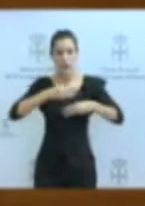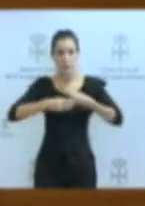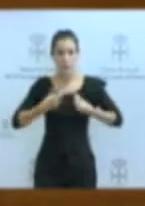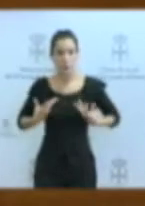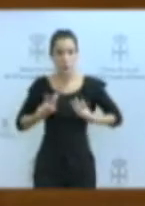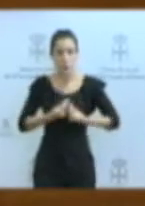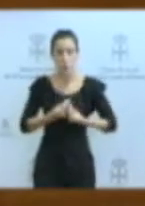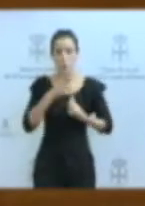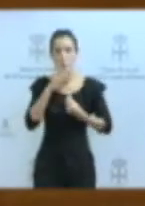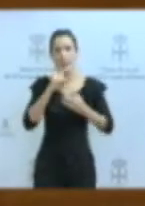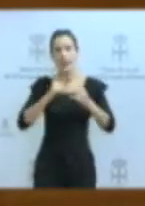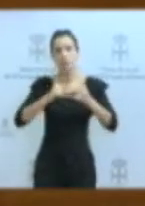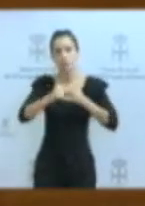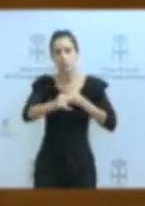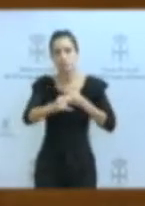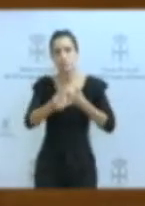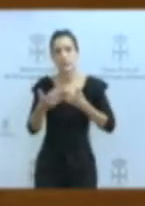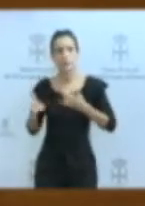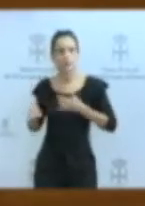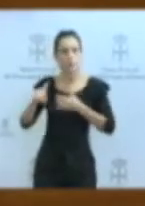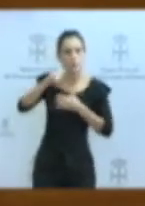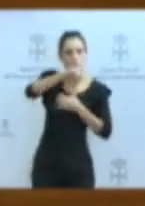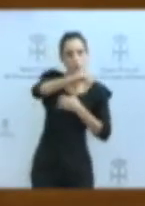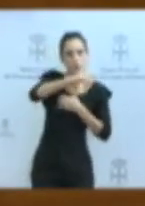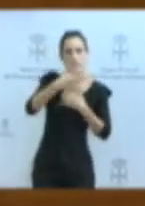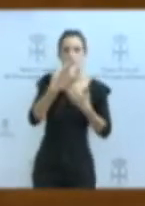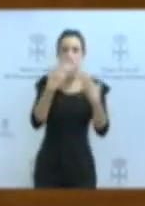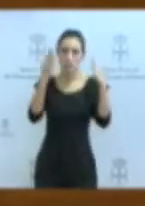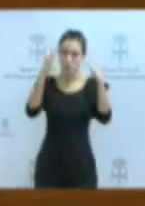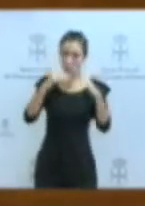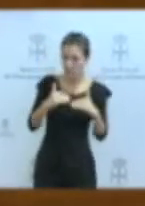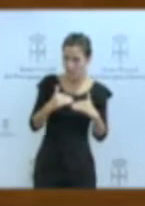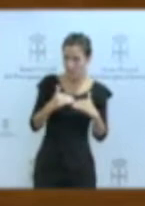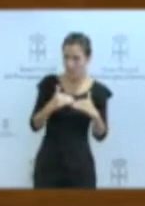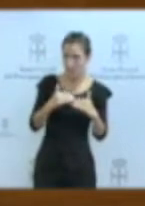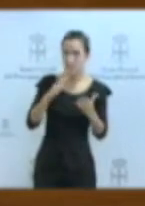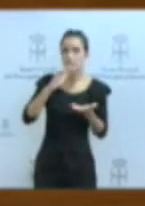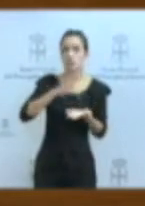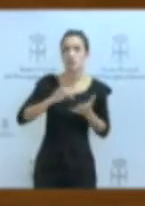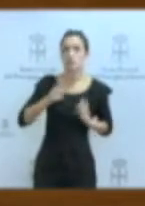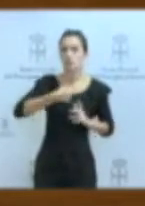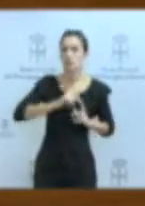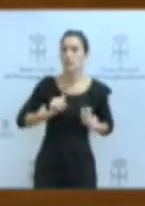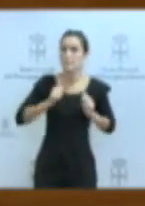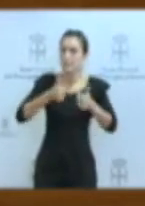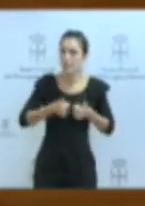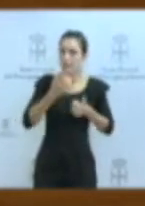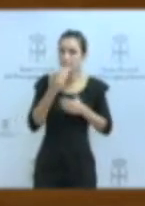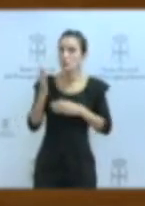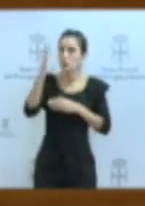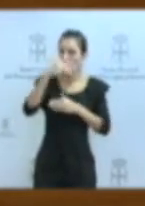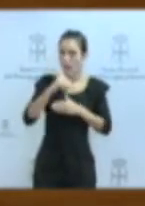no estuviera en el momento de partida. Y en ese sentido, los plazos que se reflejan a partir de